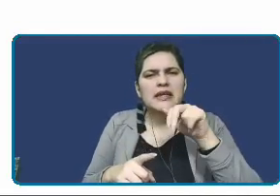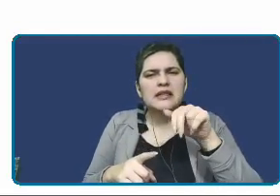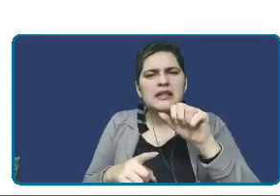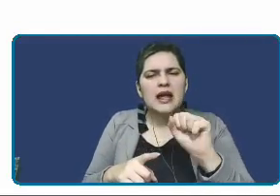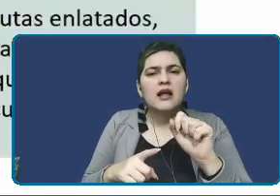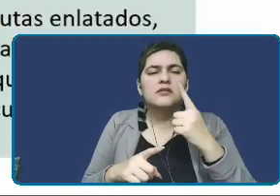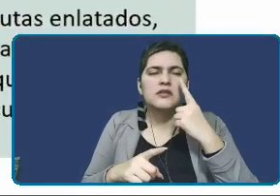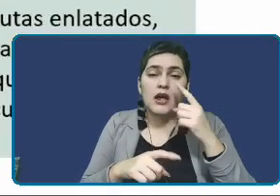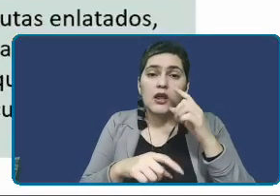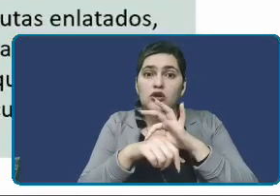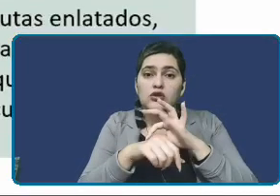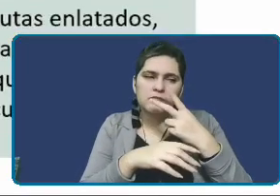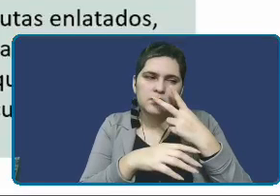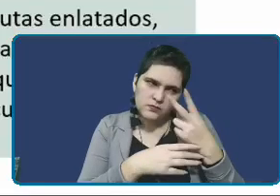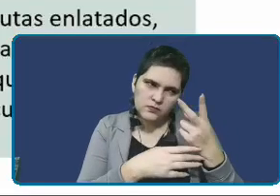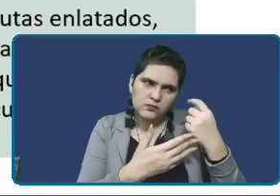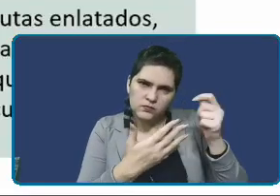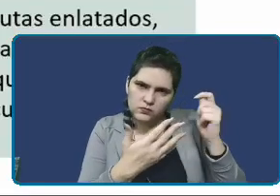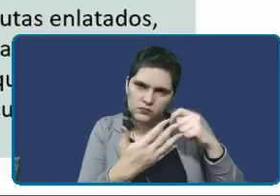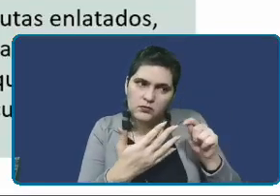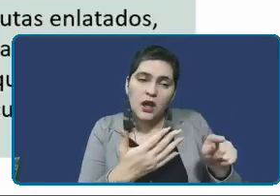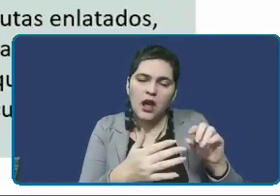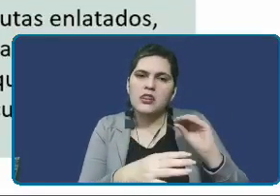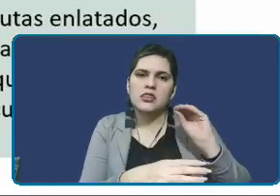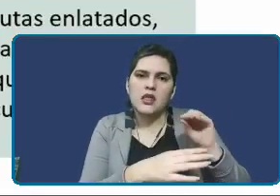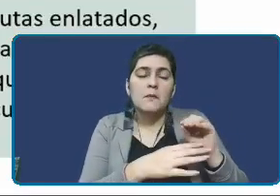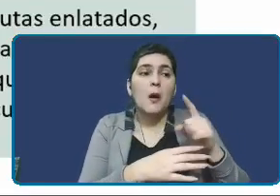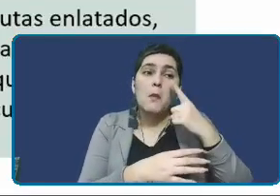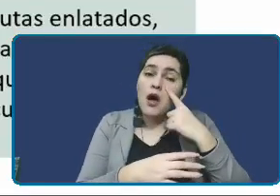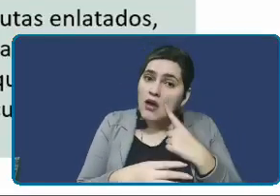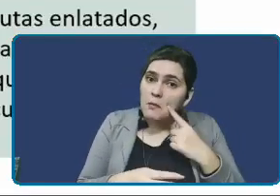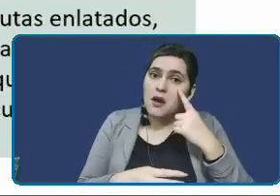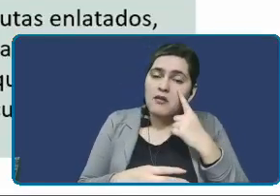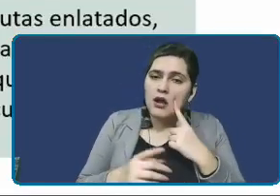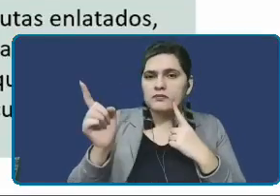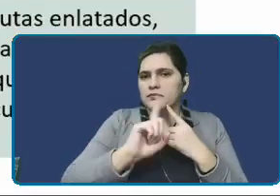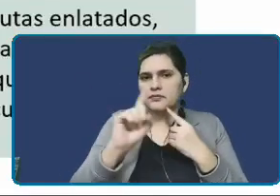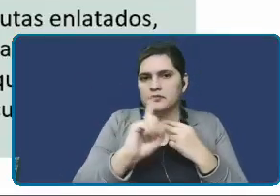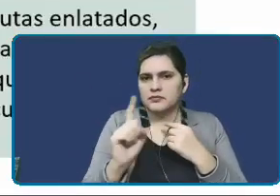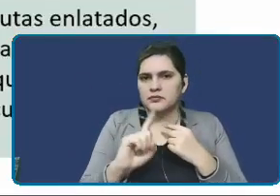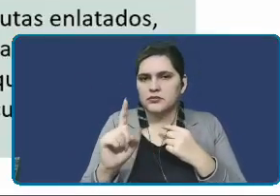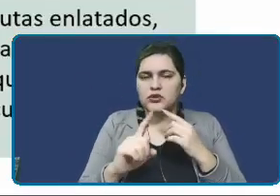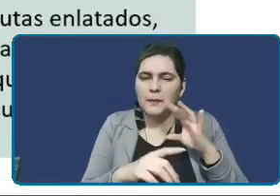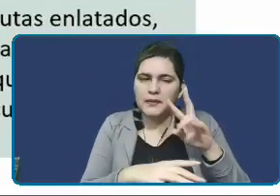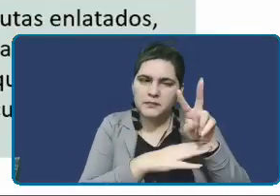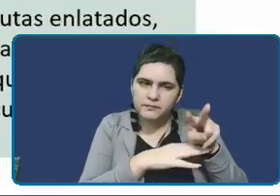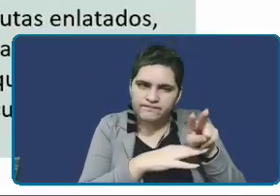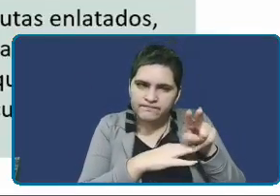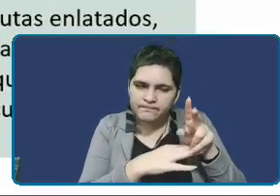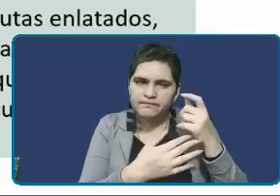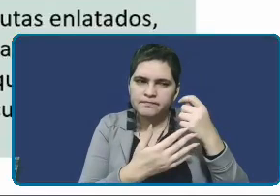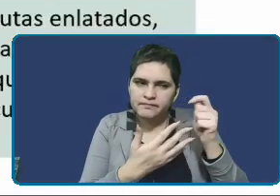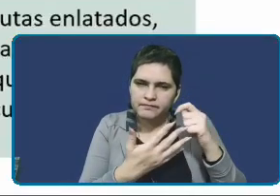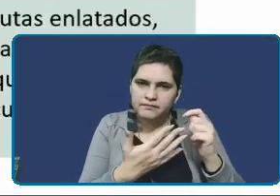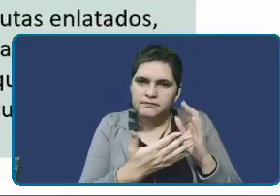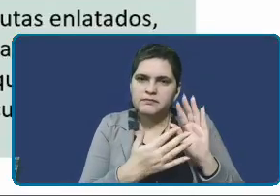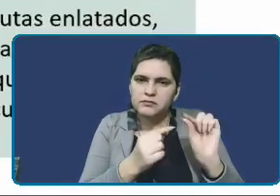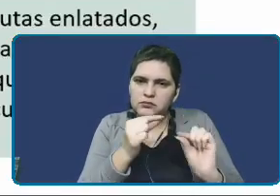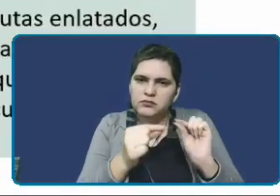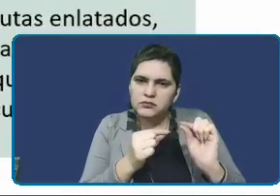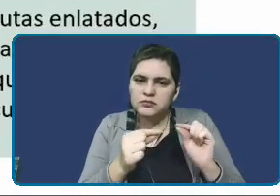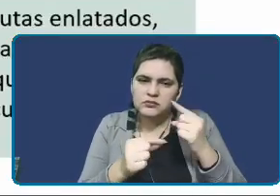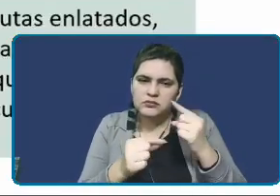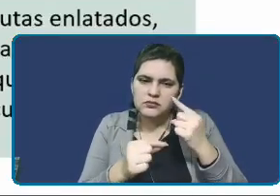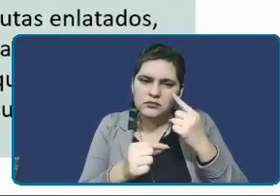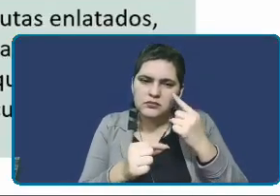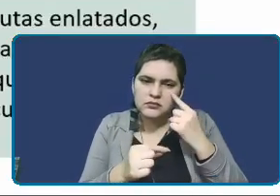tratarlas, no hacer dietas de prueba, ¿ya? Entonces se han indicado muchas dietas, eliminación elemental,